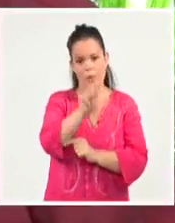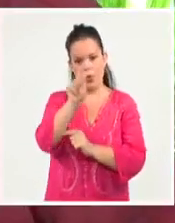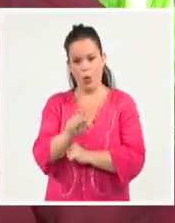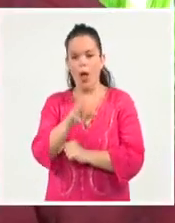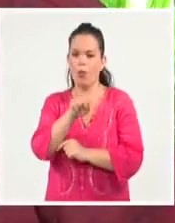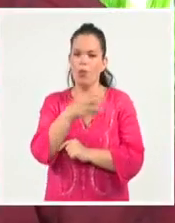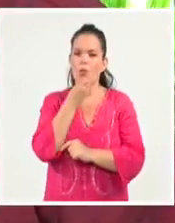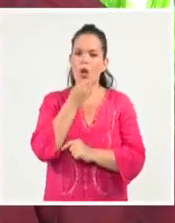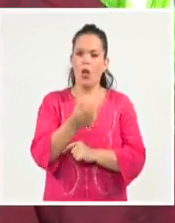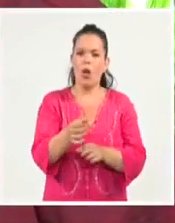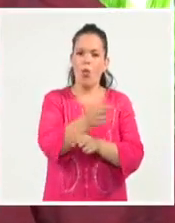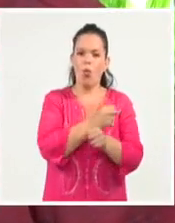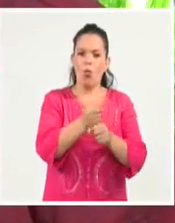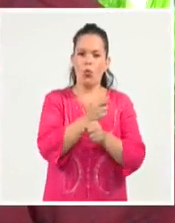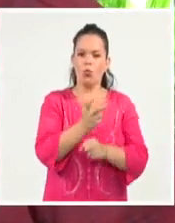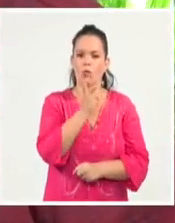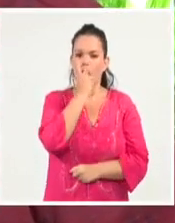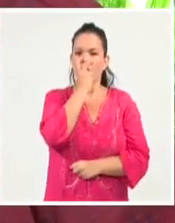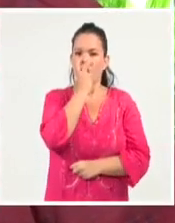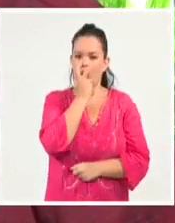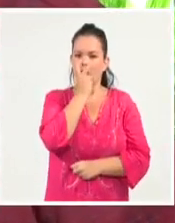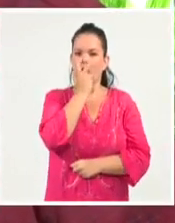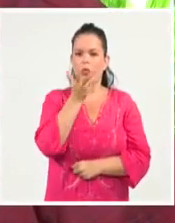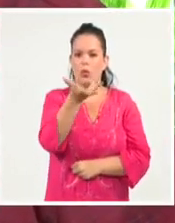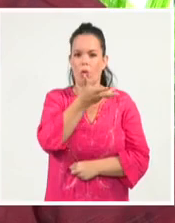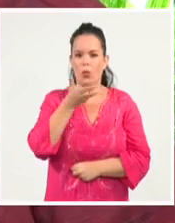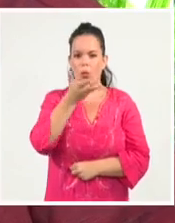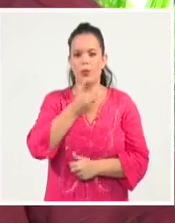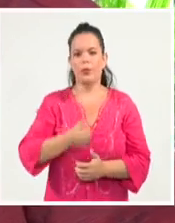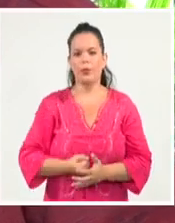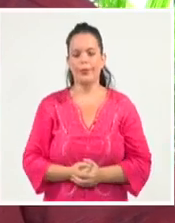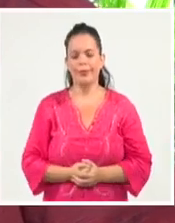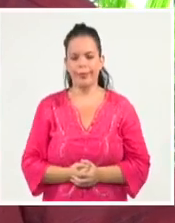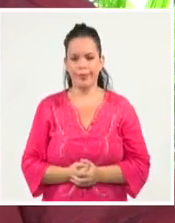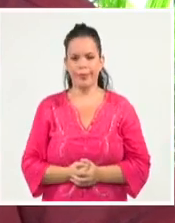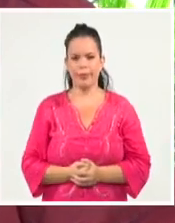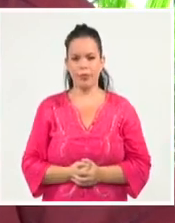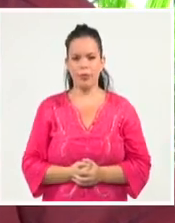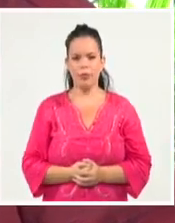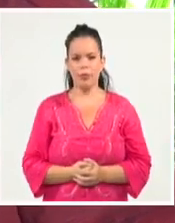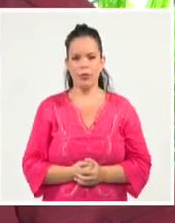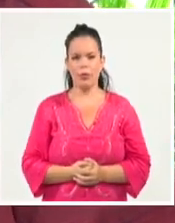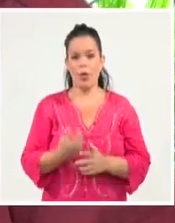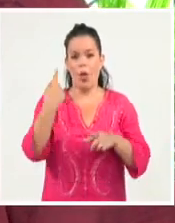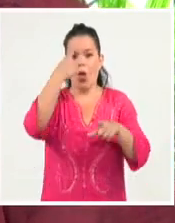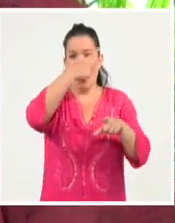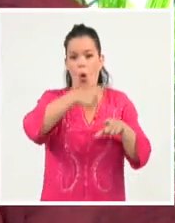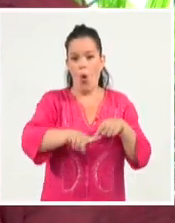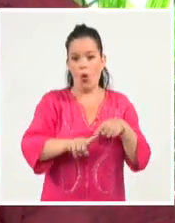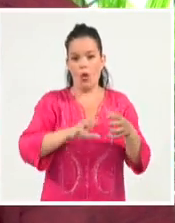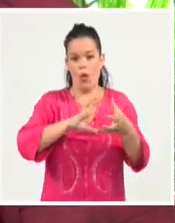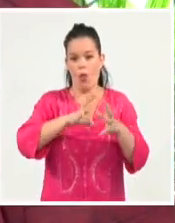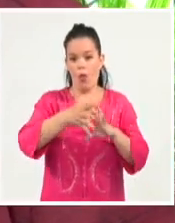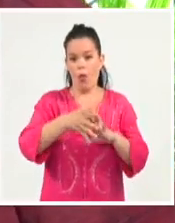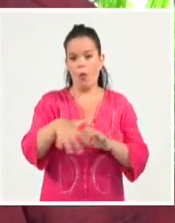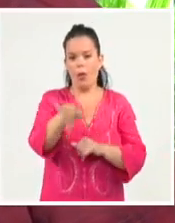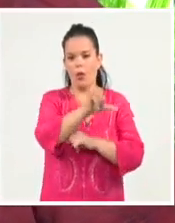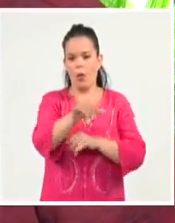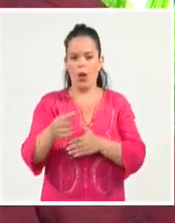principales para la atención a los pacientes. Hay otras plantas de otros organismos que también se han puesto a